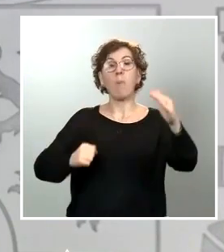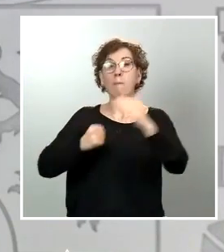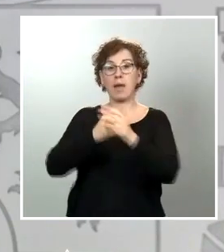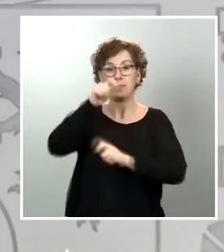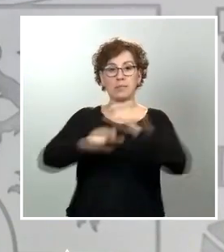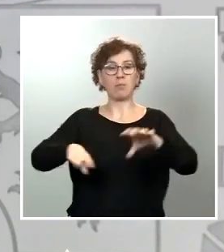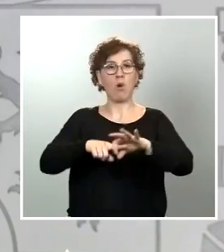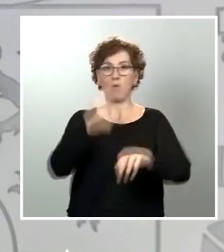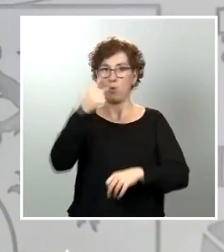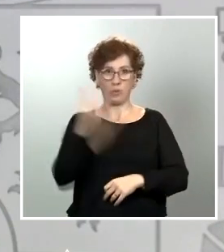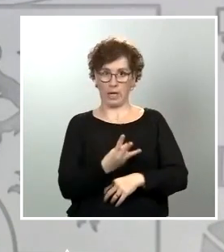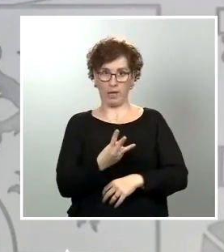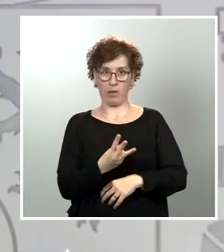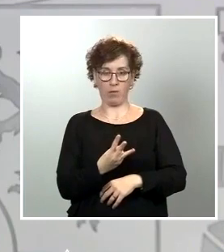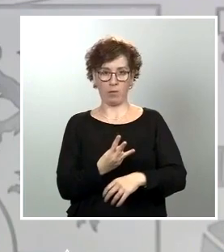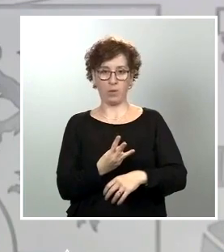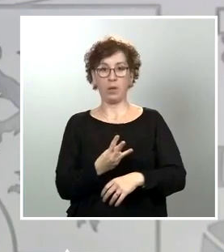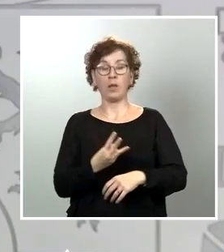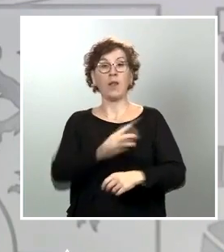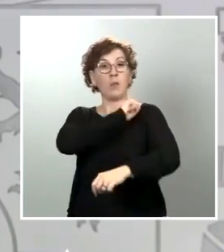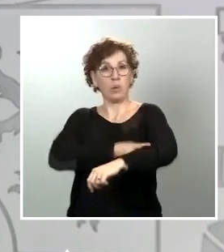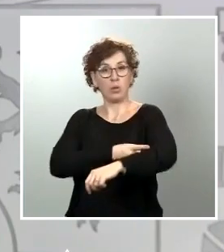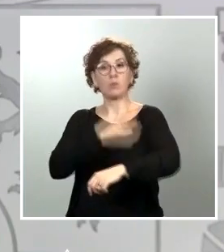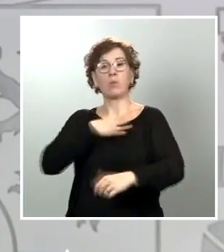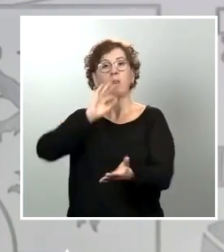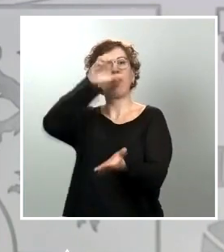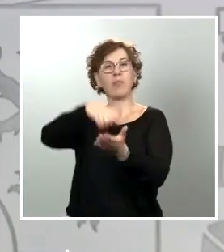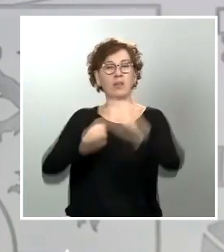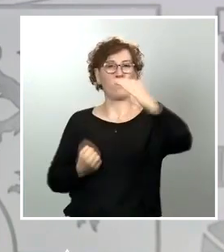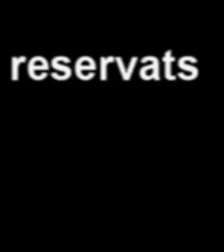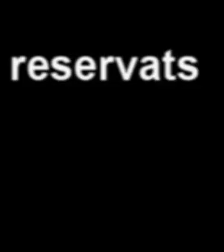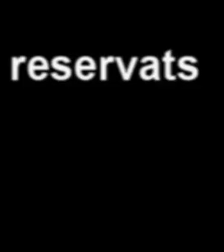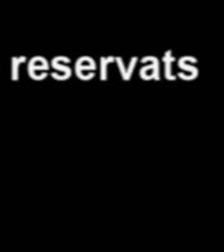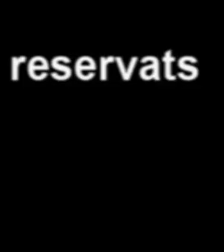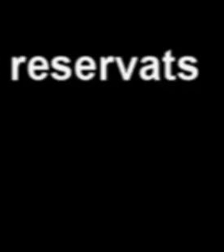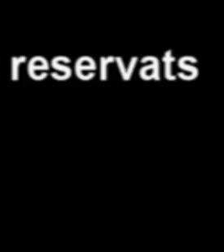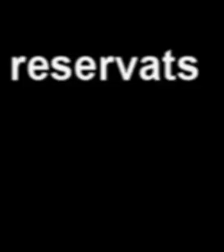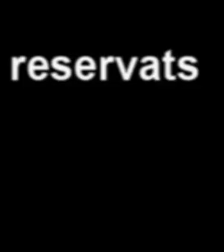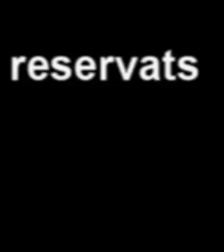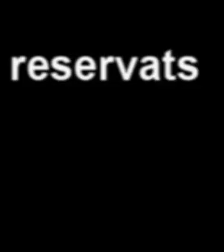setmanes per tornar a una nova normalitat.